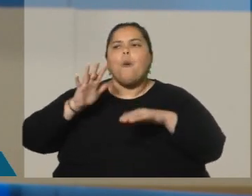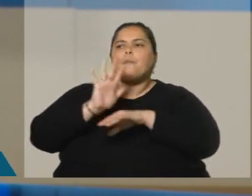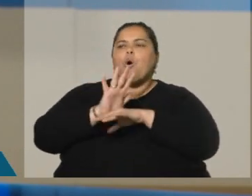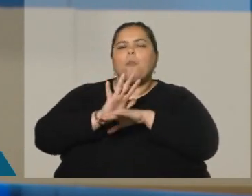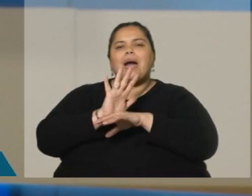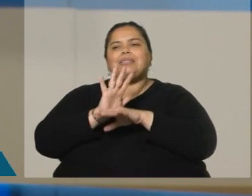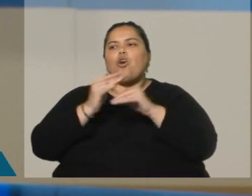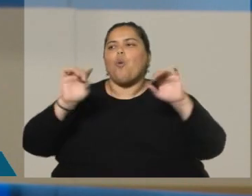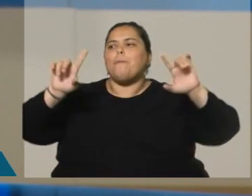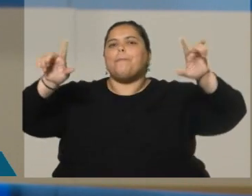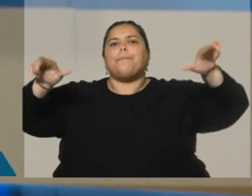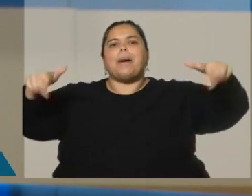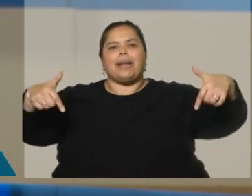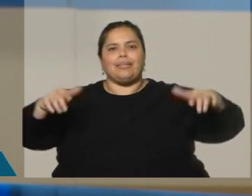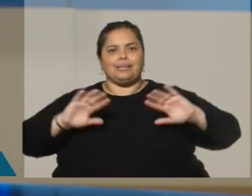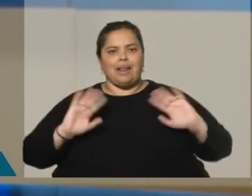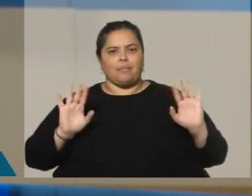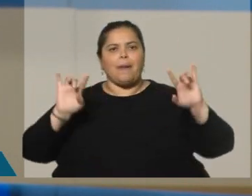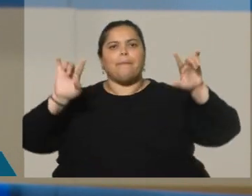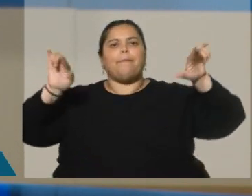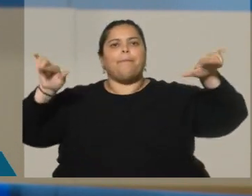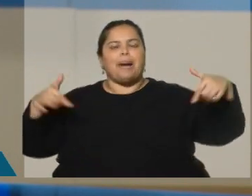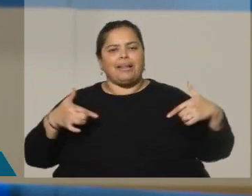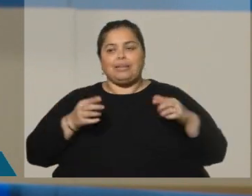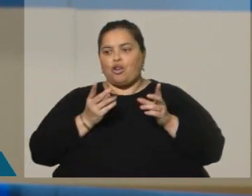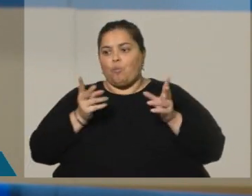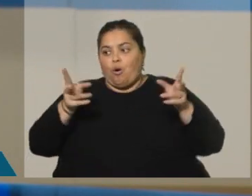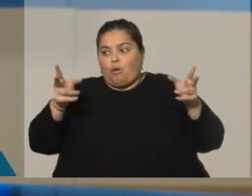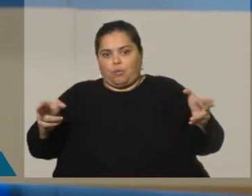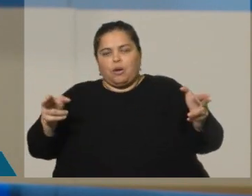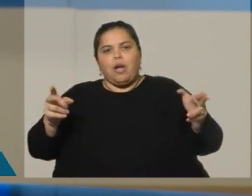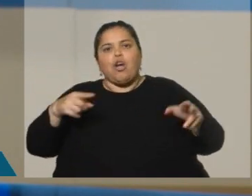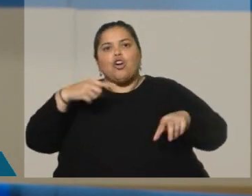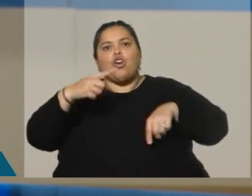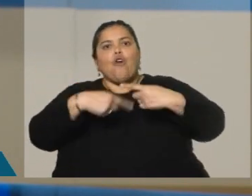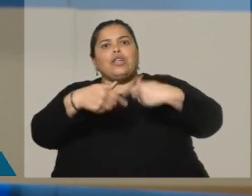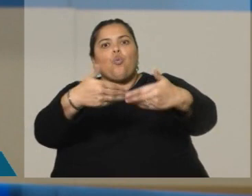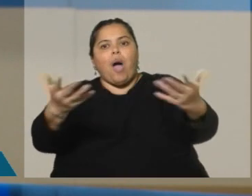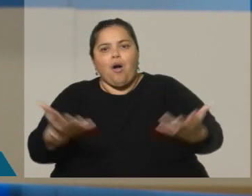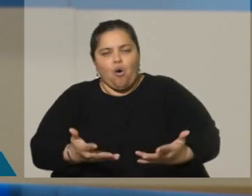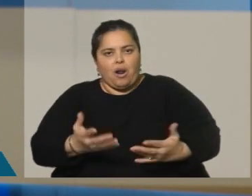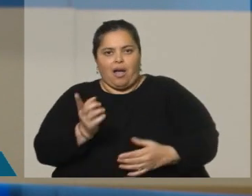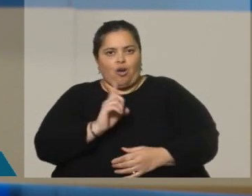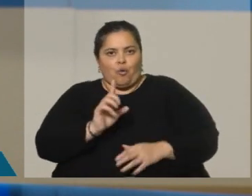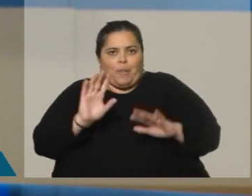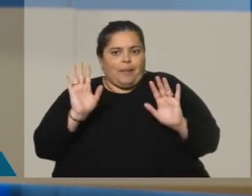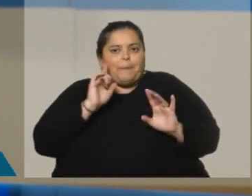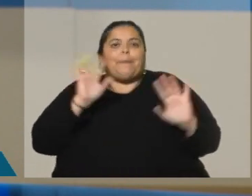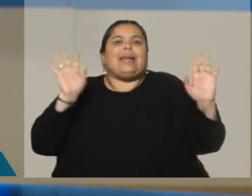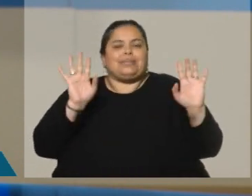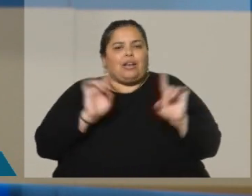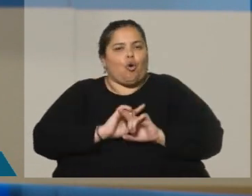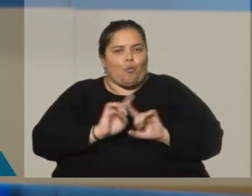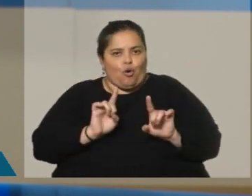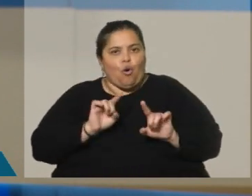excepcional en el caso uruguayo como que no tuviera continuidades en el presente a través de ciertas lógicas autoritarias que